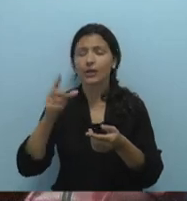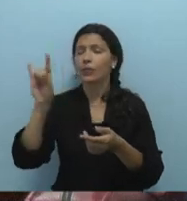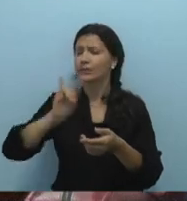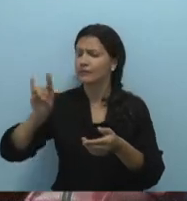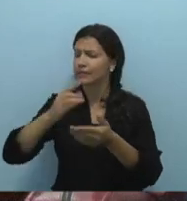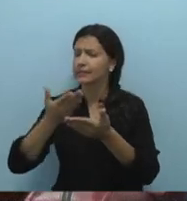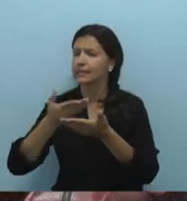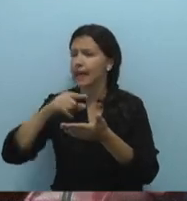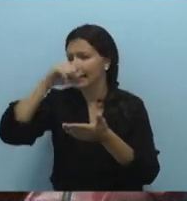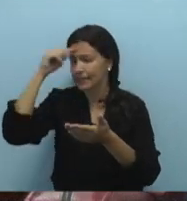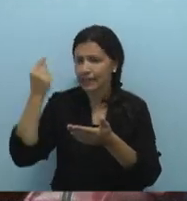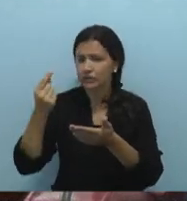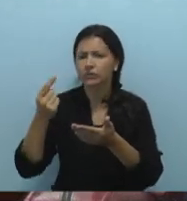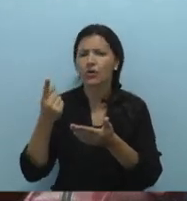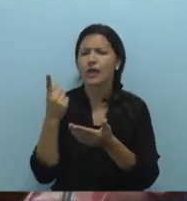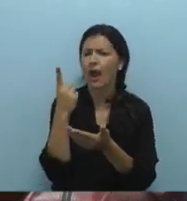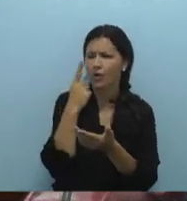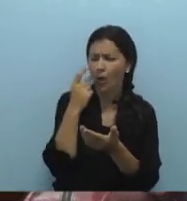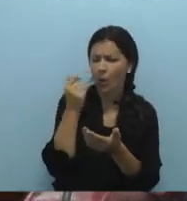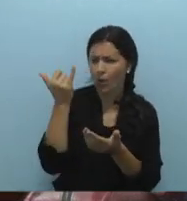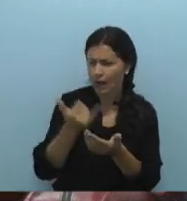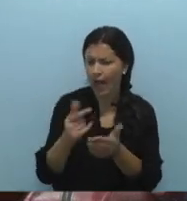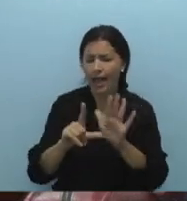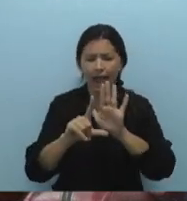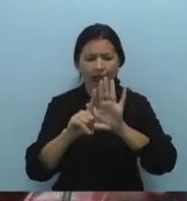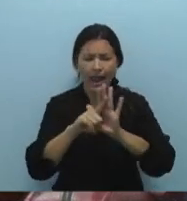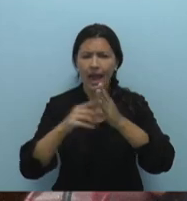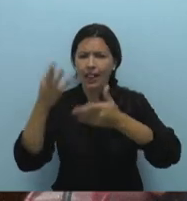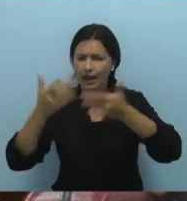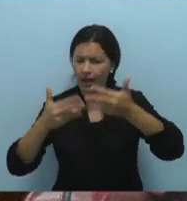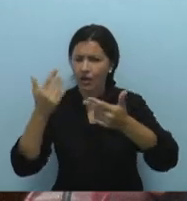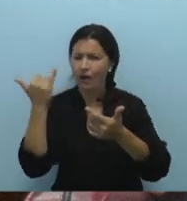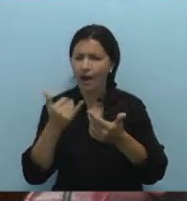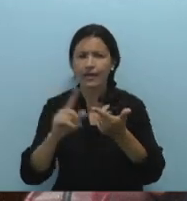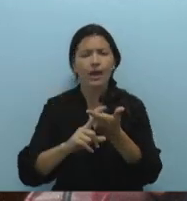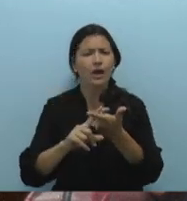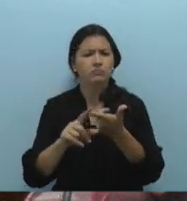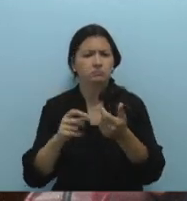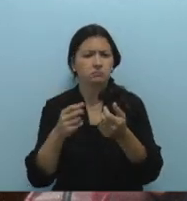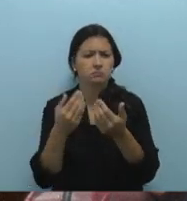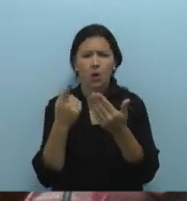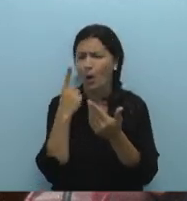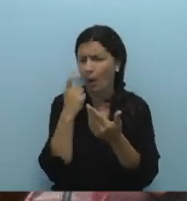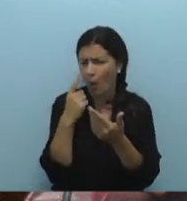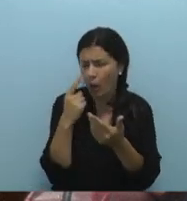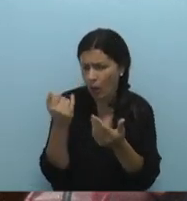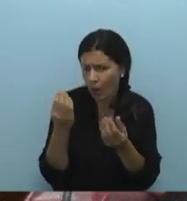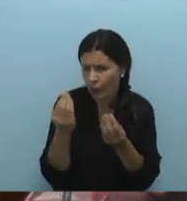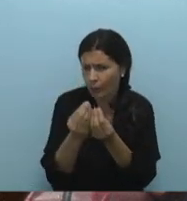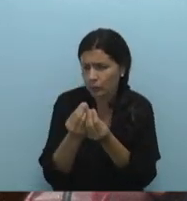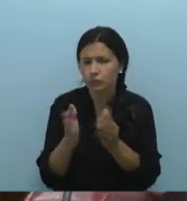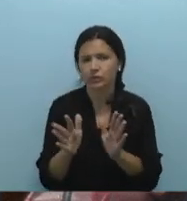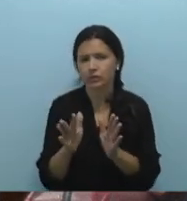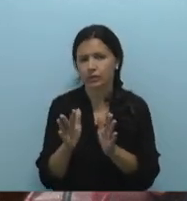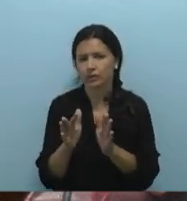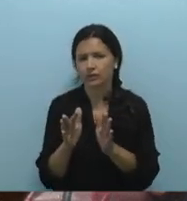Nación, por la SIGEN, por la Ley de Financiamiento de los Organismos del Estado. Si queremos cambiar alguno de